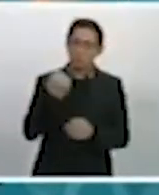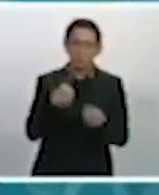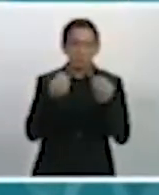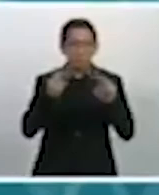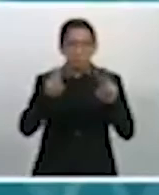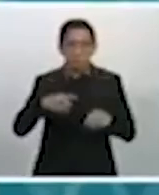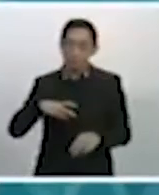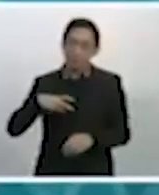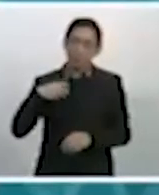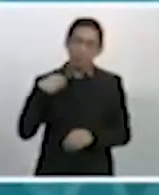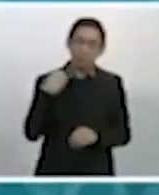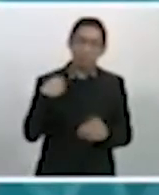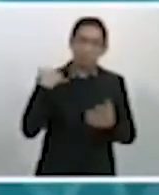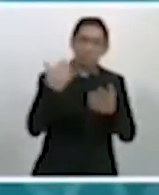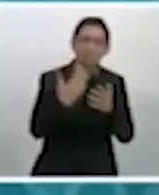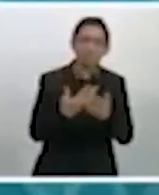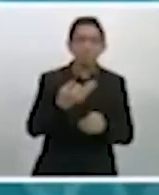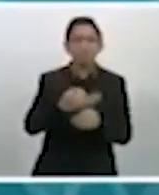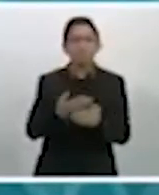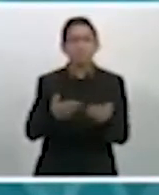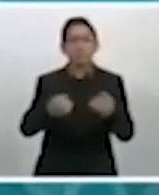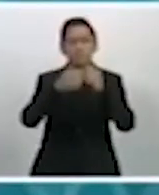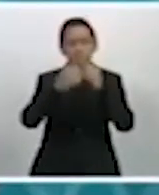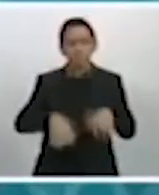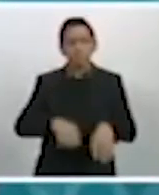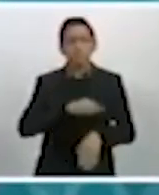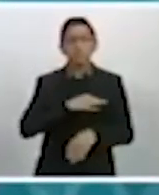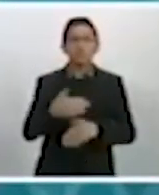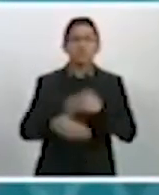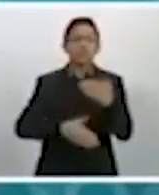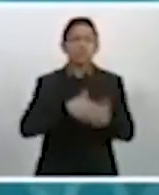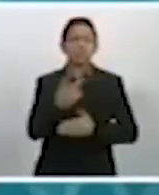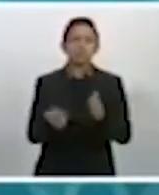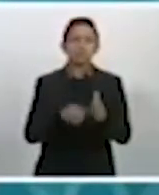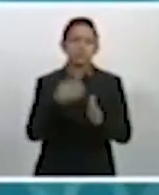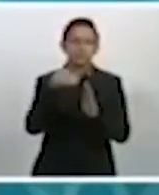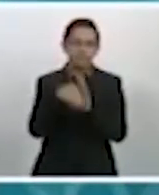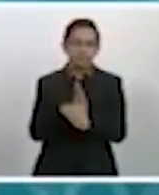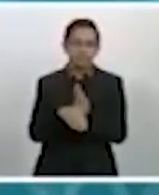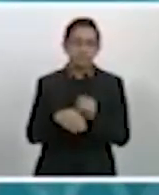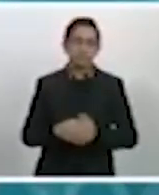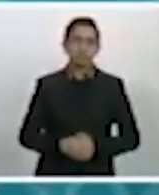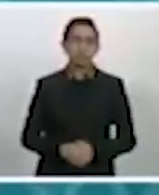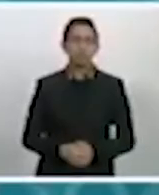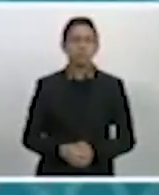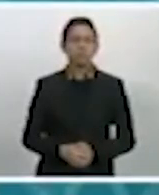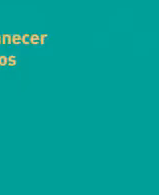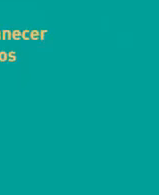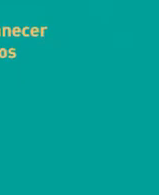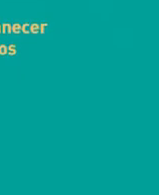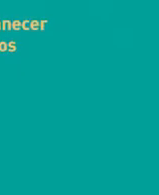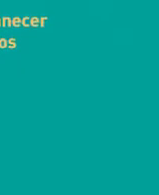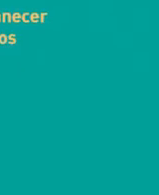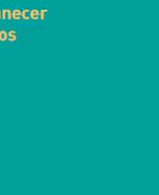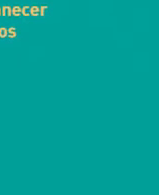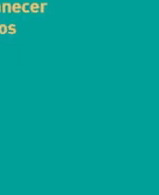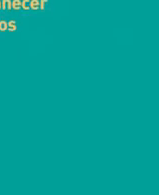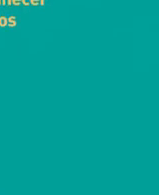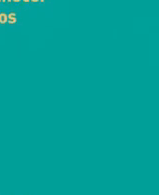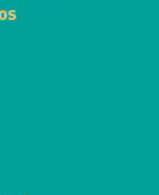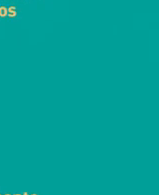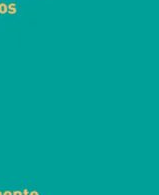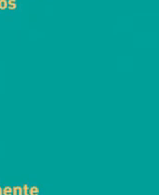y sacrificio hemos logrado avanzar en los últimos meses. Las medidas